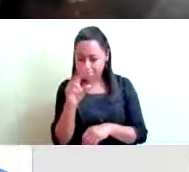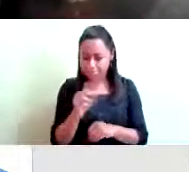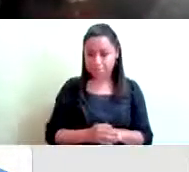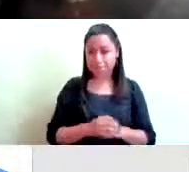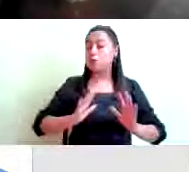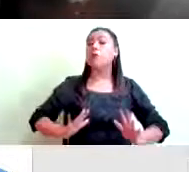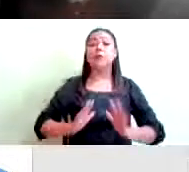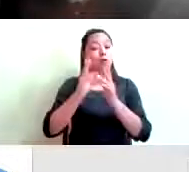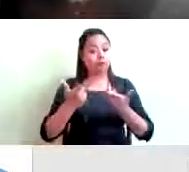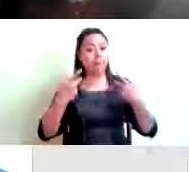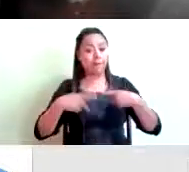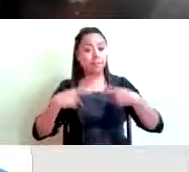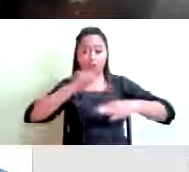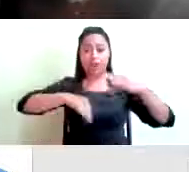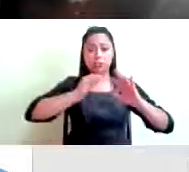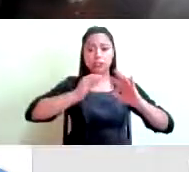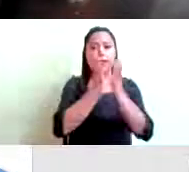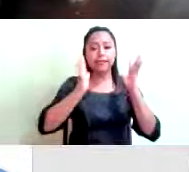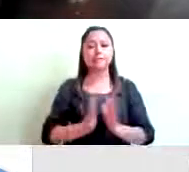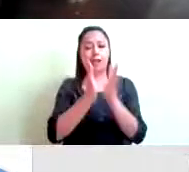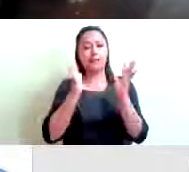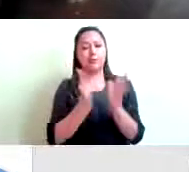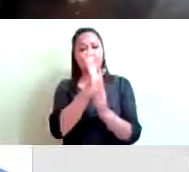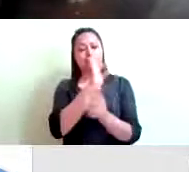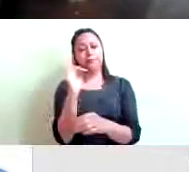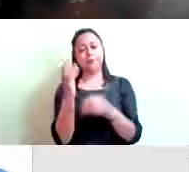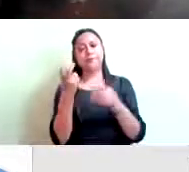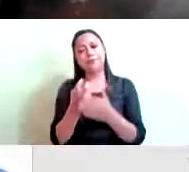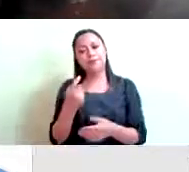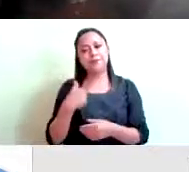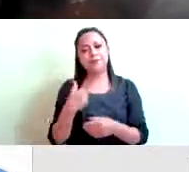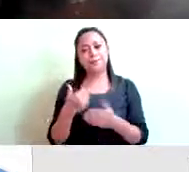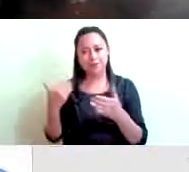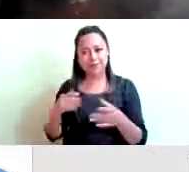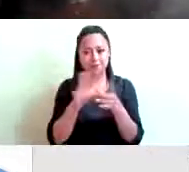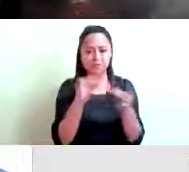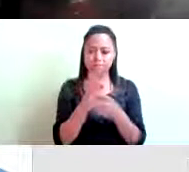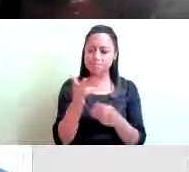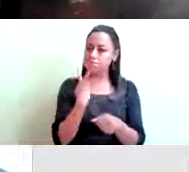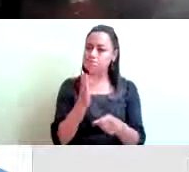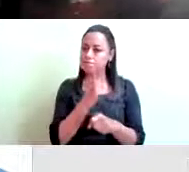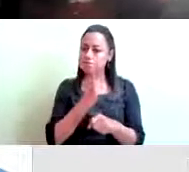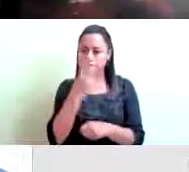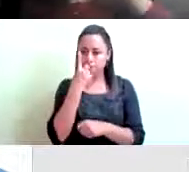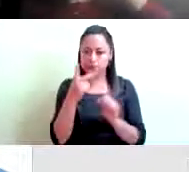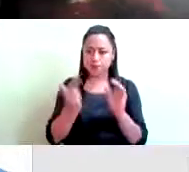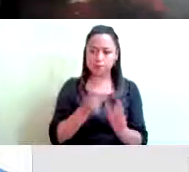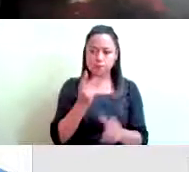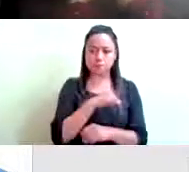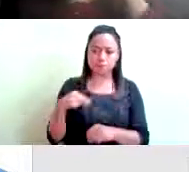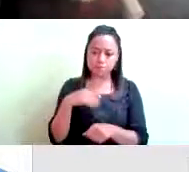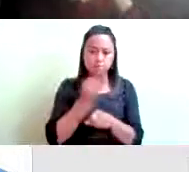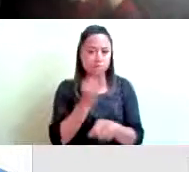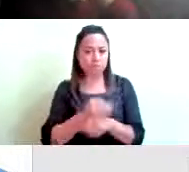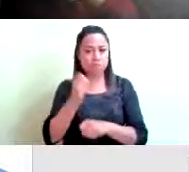ciudadanía. Esto lo mencioné hace rato, pero lo enfatizo. Llevamos años